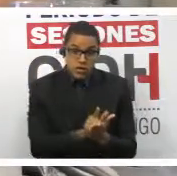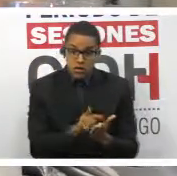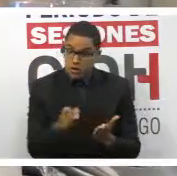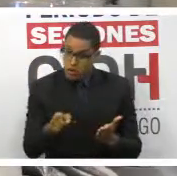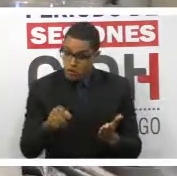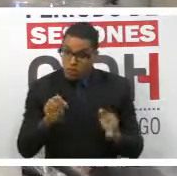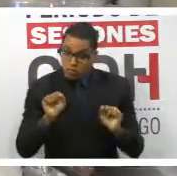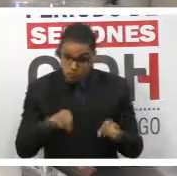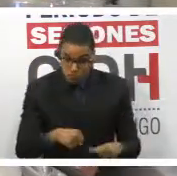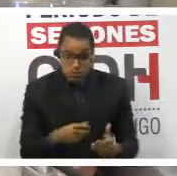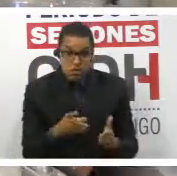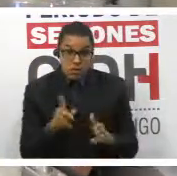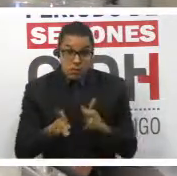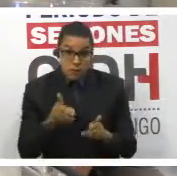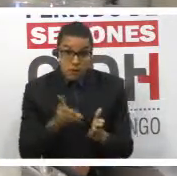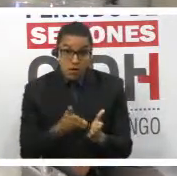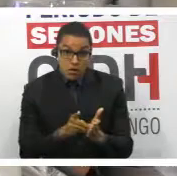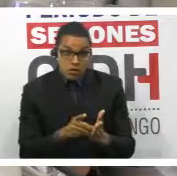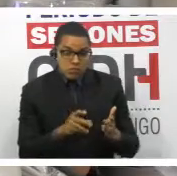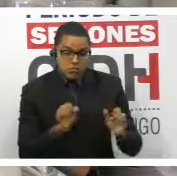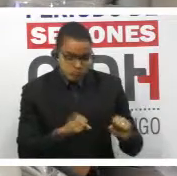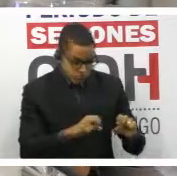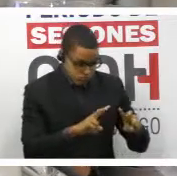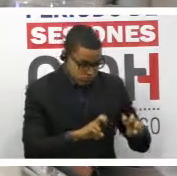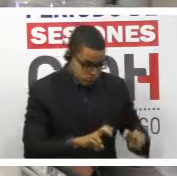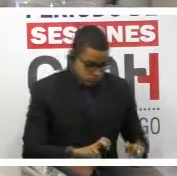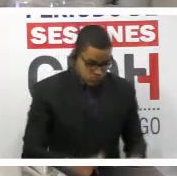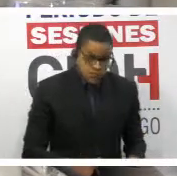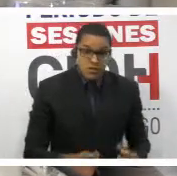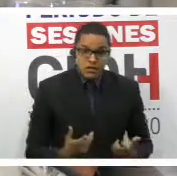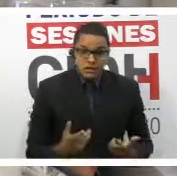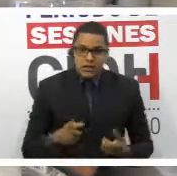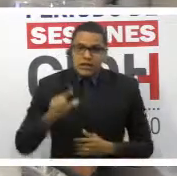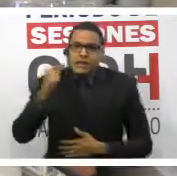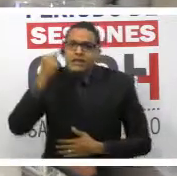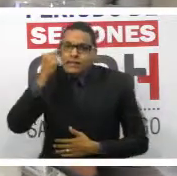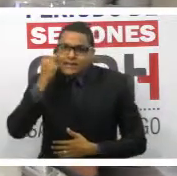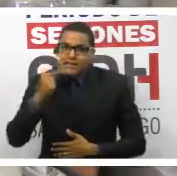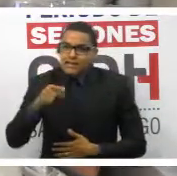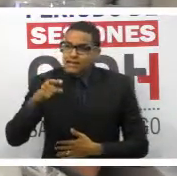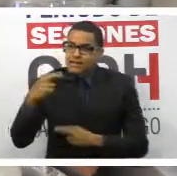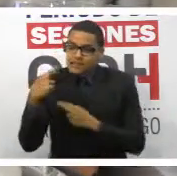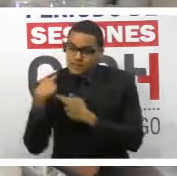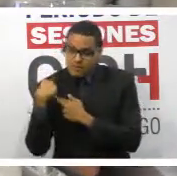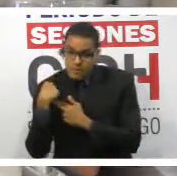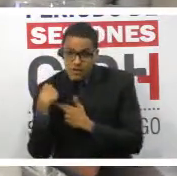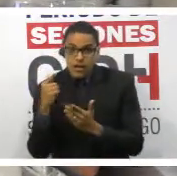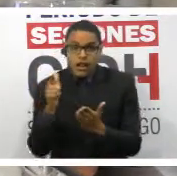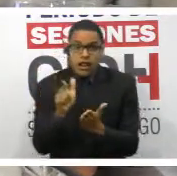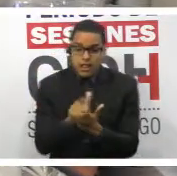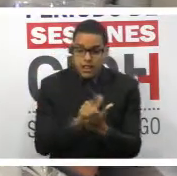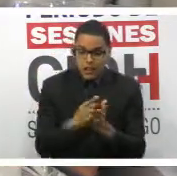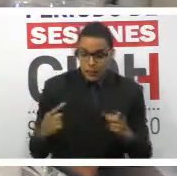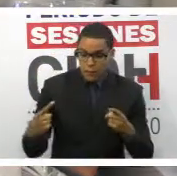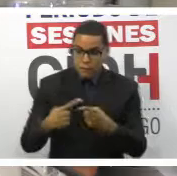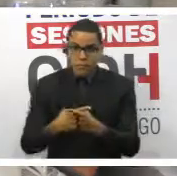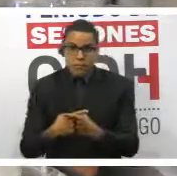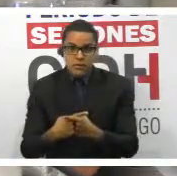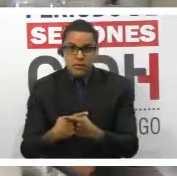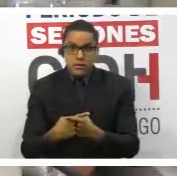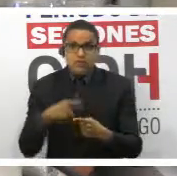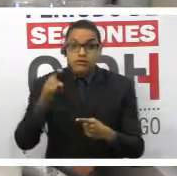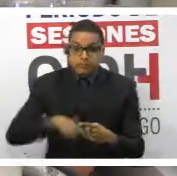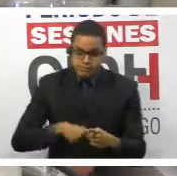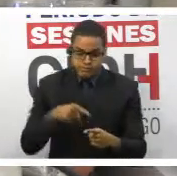del estado de eliminar los obstáculos el deber jurídico del estado eliminar las barreras